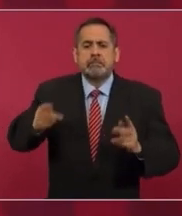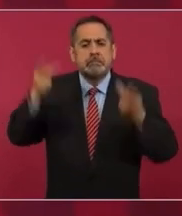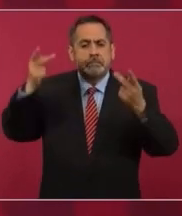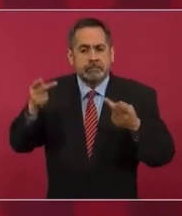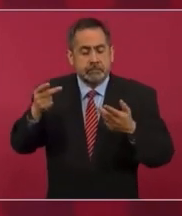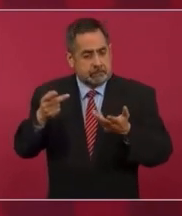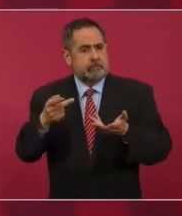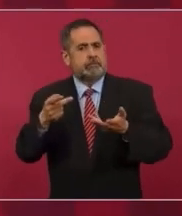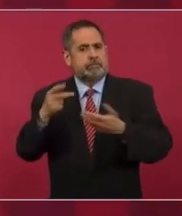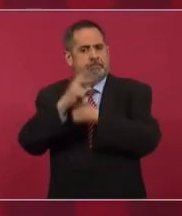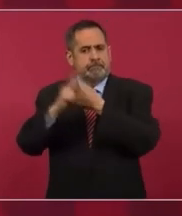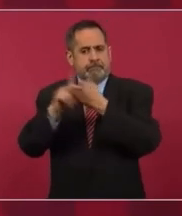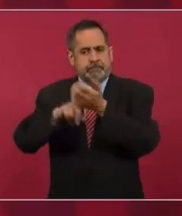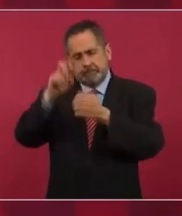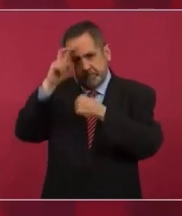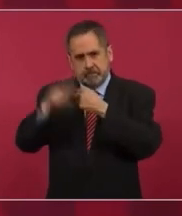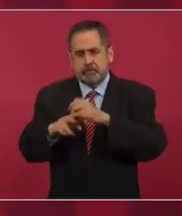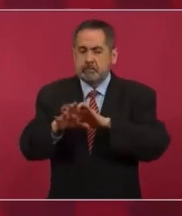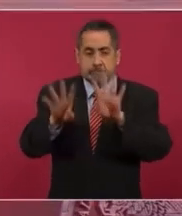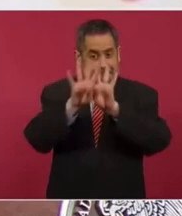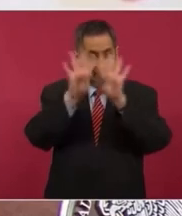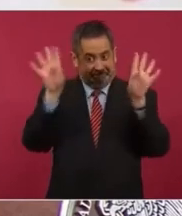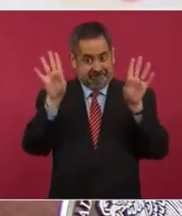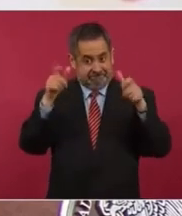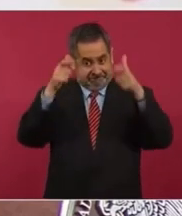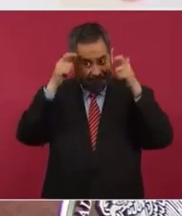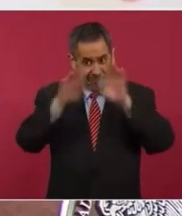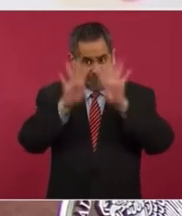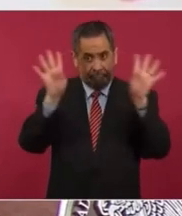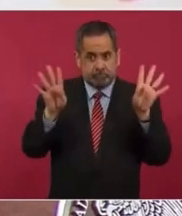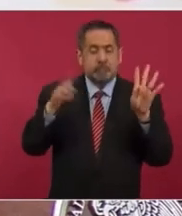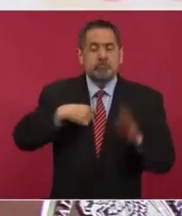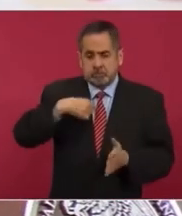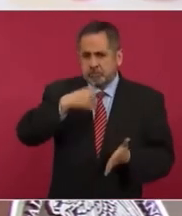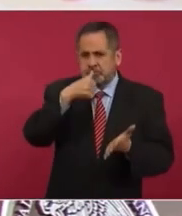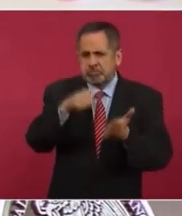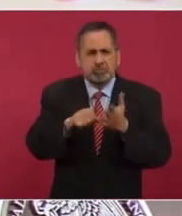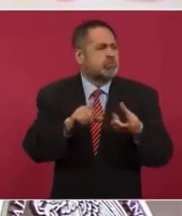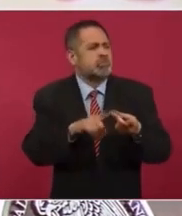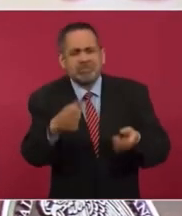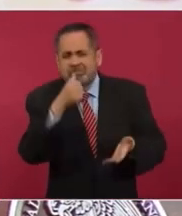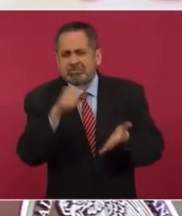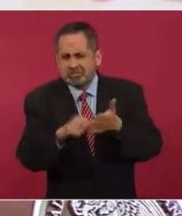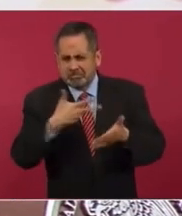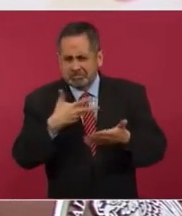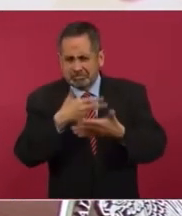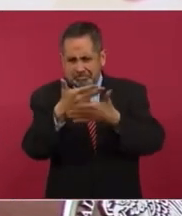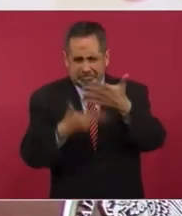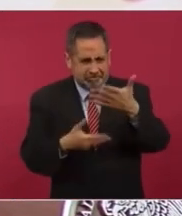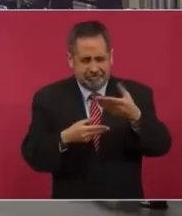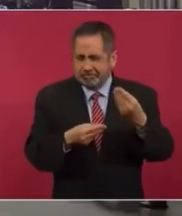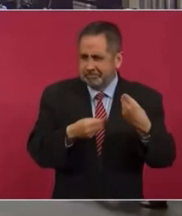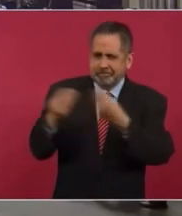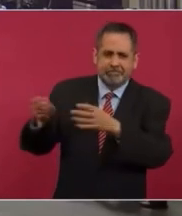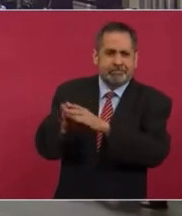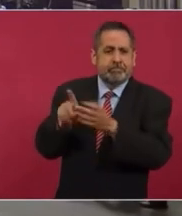países europeos. ¿Qué tal esto? Y en el caso de Penacho, yo envié una carta, ¿no tienes ahí la carta?